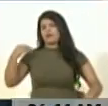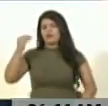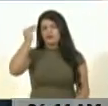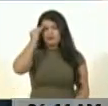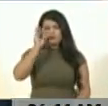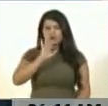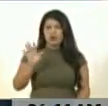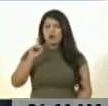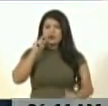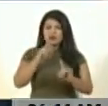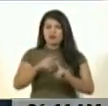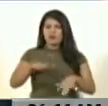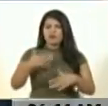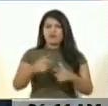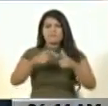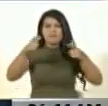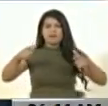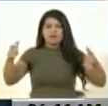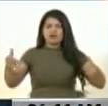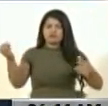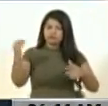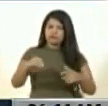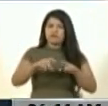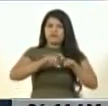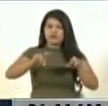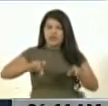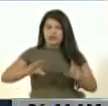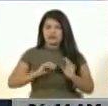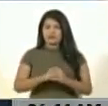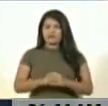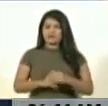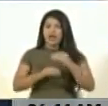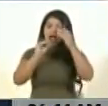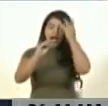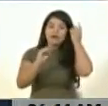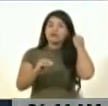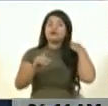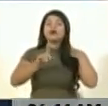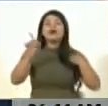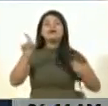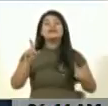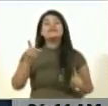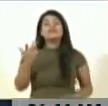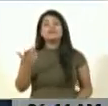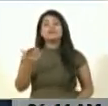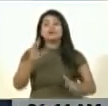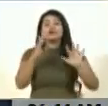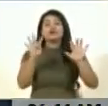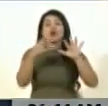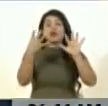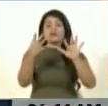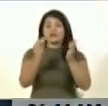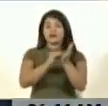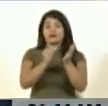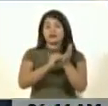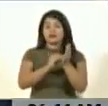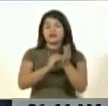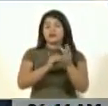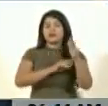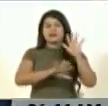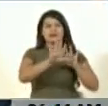para ampliar el cono monetario. Es importante destacar que este es el noveno vuelo que recibimos desde el 15 de